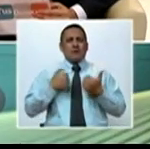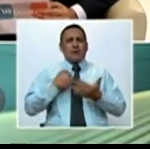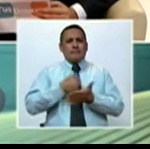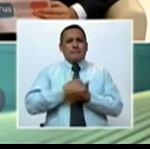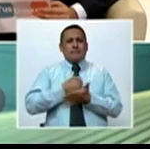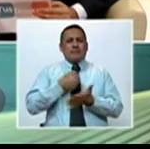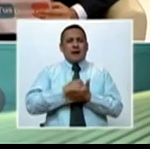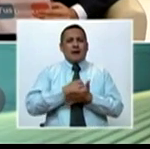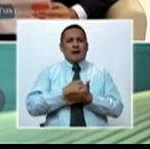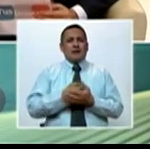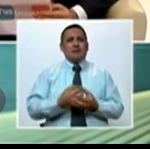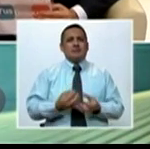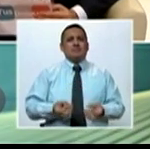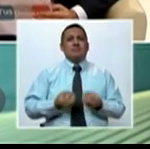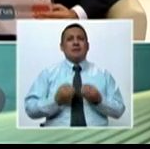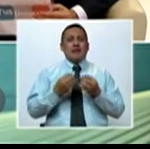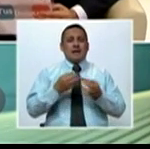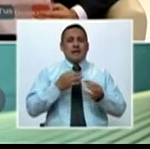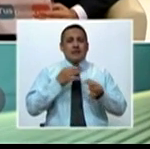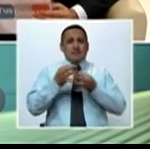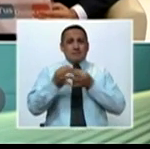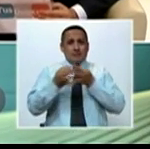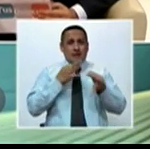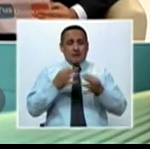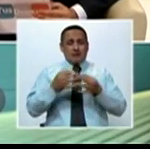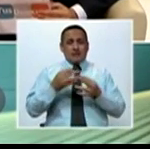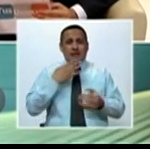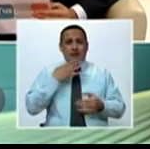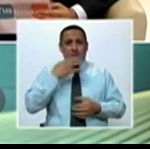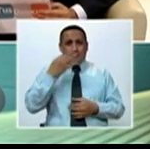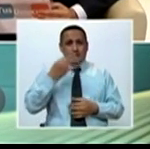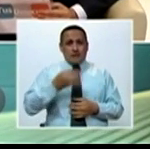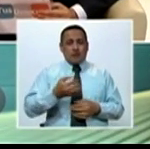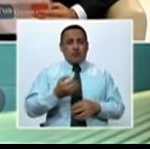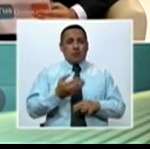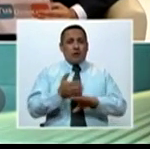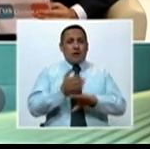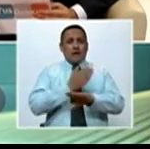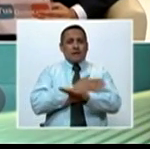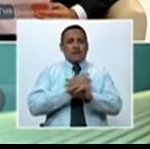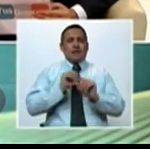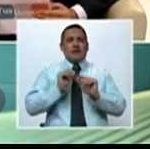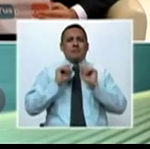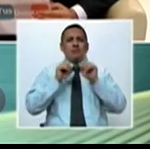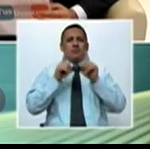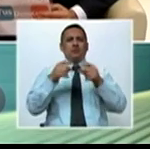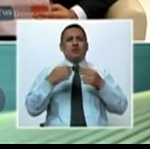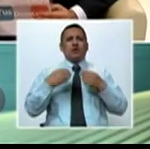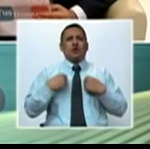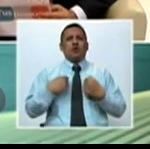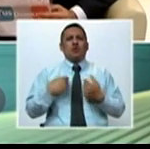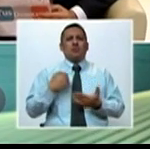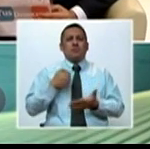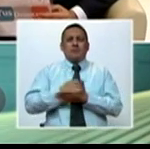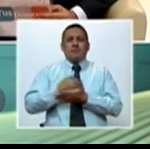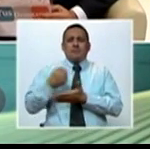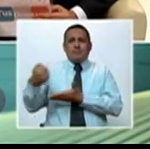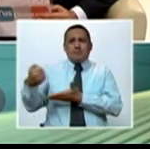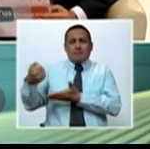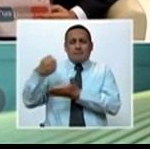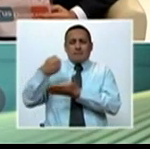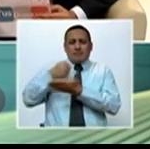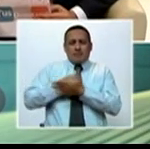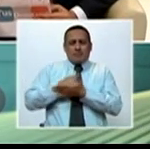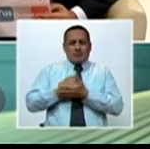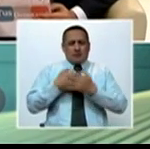ingresos? Y para decirlo en línea con la pregunta anterior, con nuestras remuneraciones en